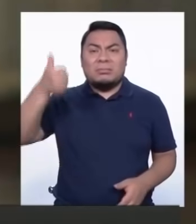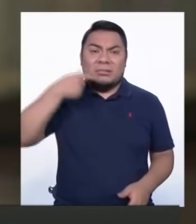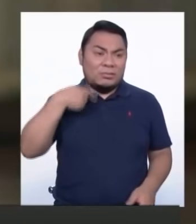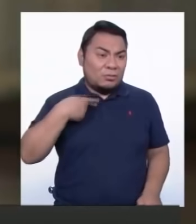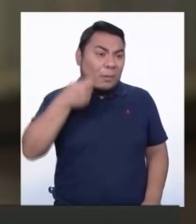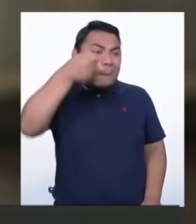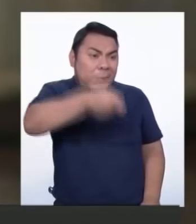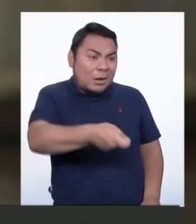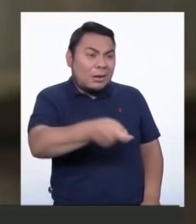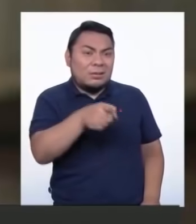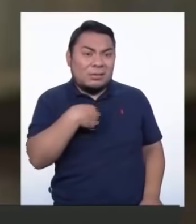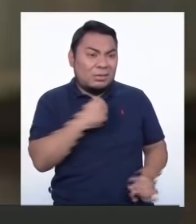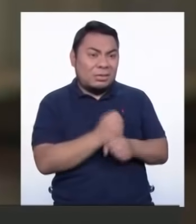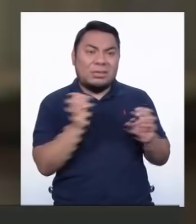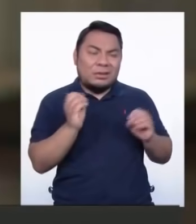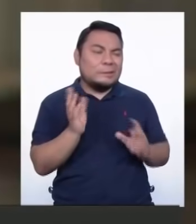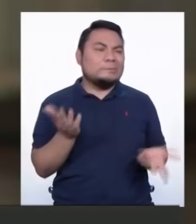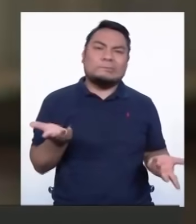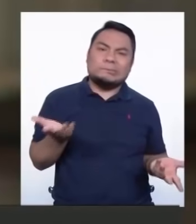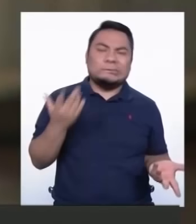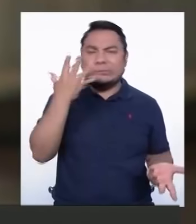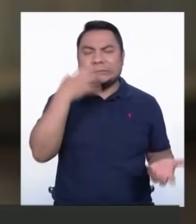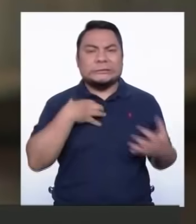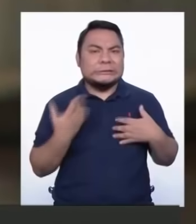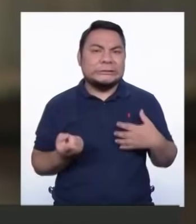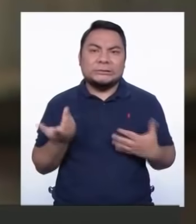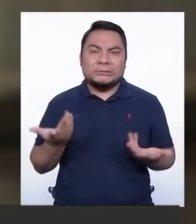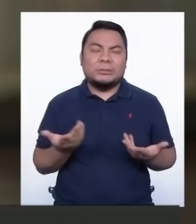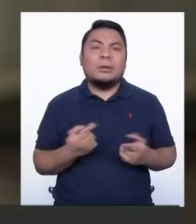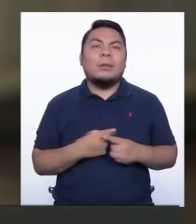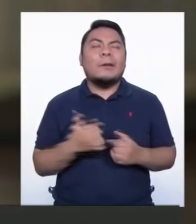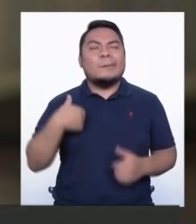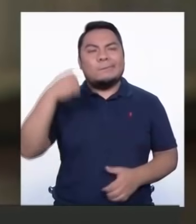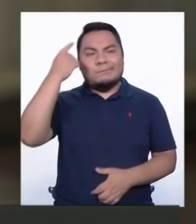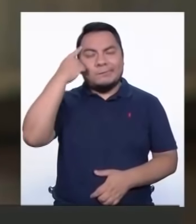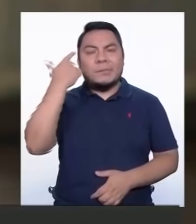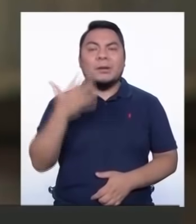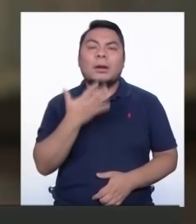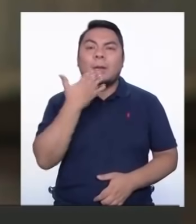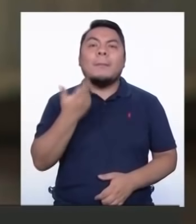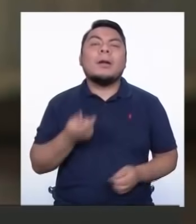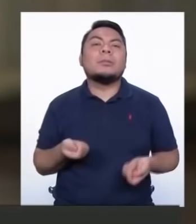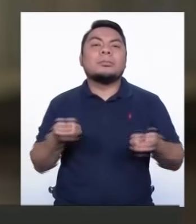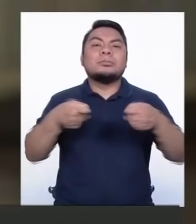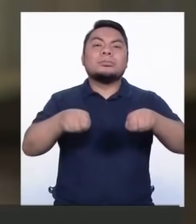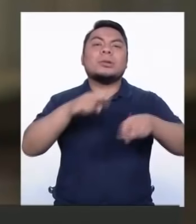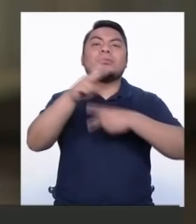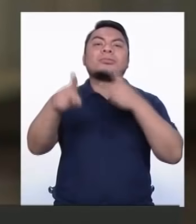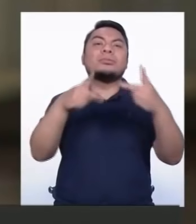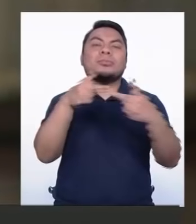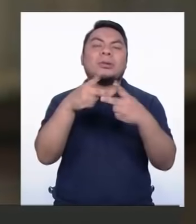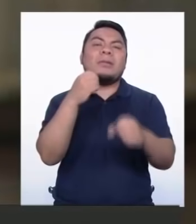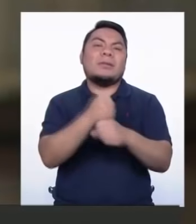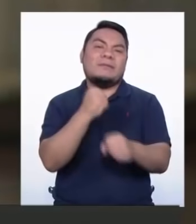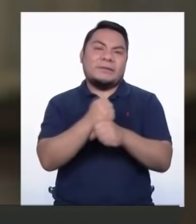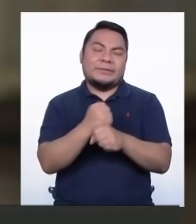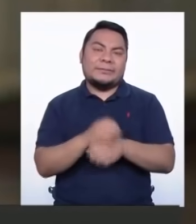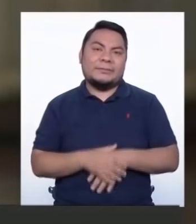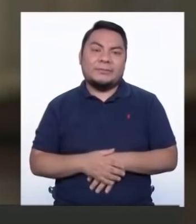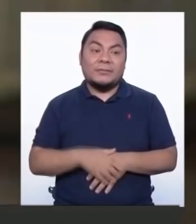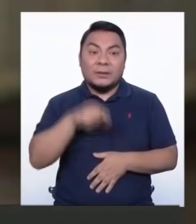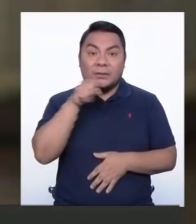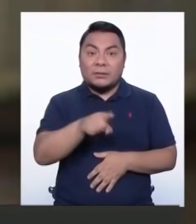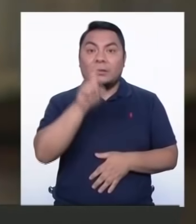En ese sentido, de manera excepcional, se abre la modalidad de suspensión perfecta de labores. Es una